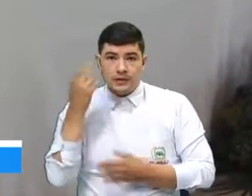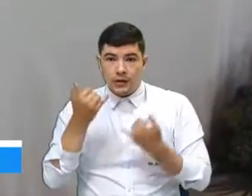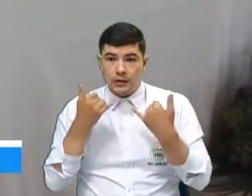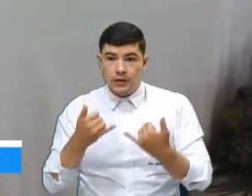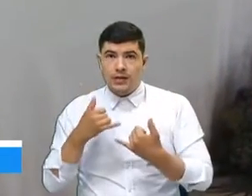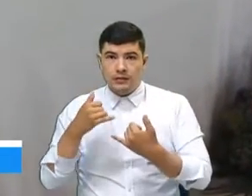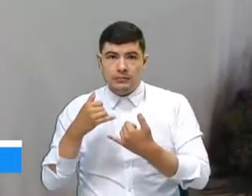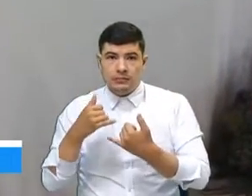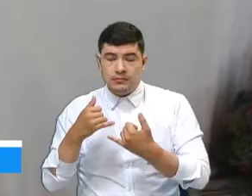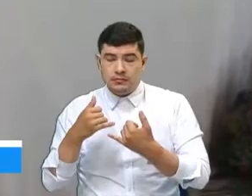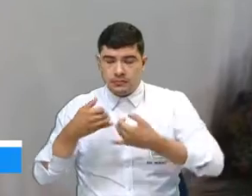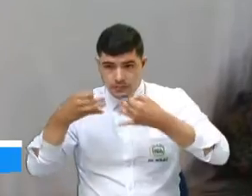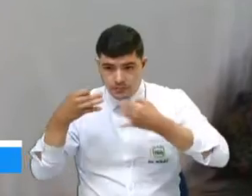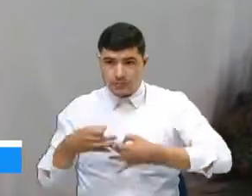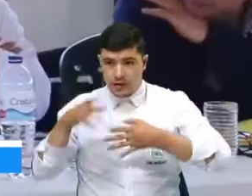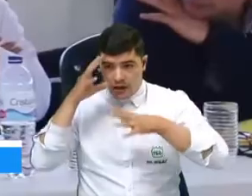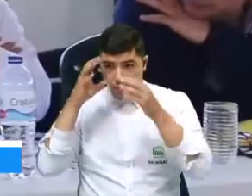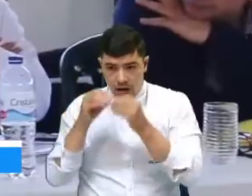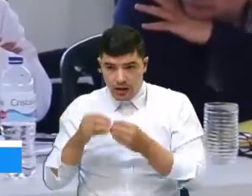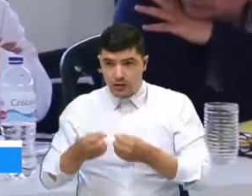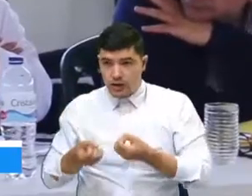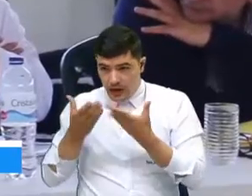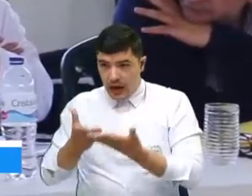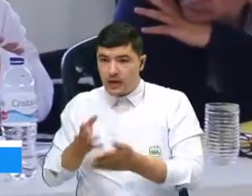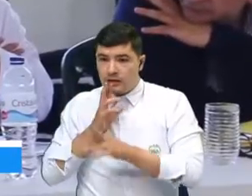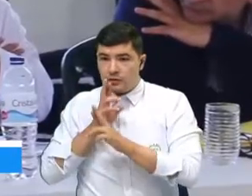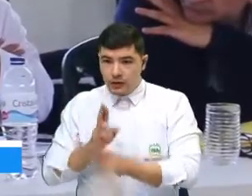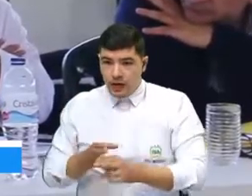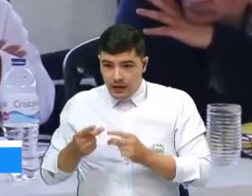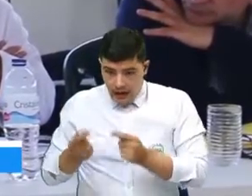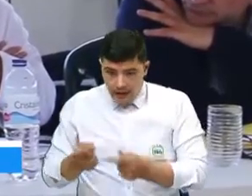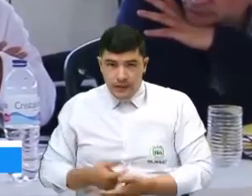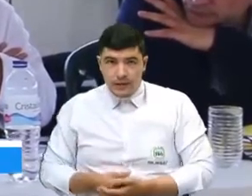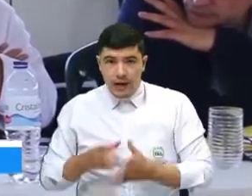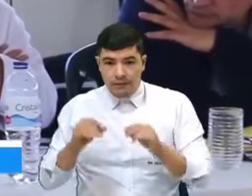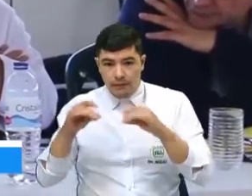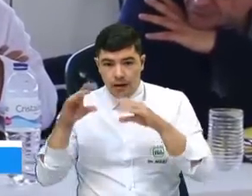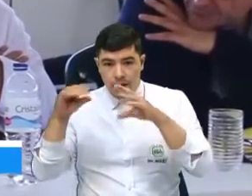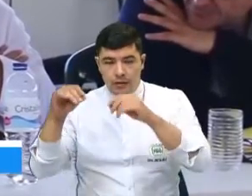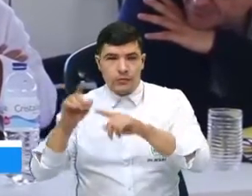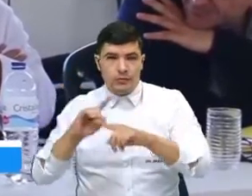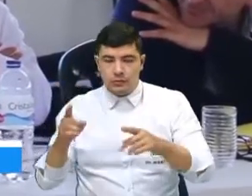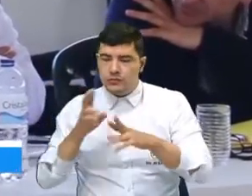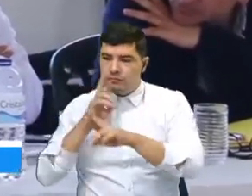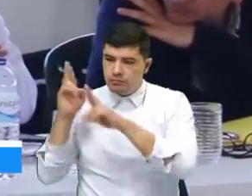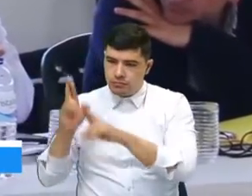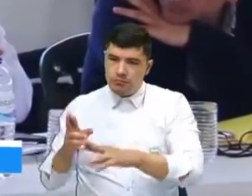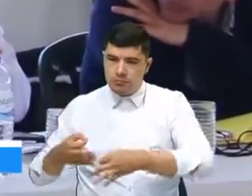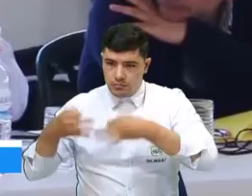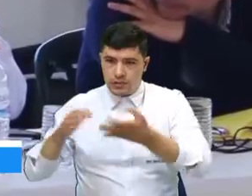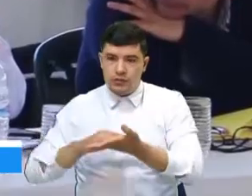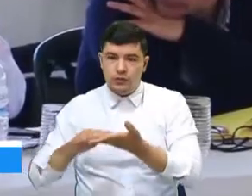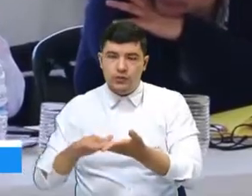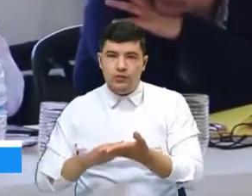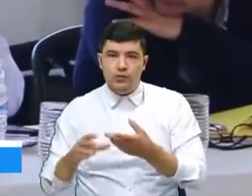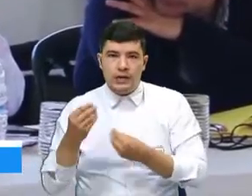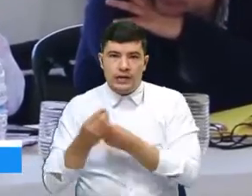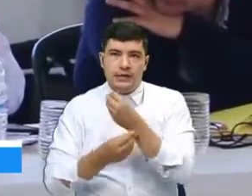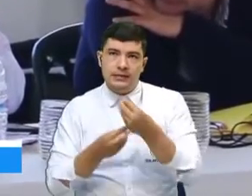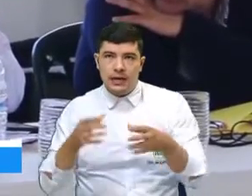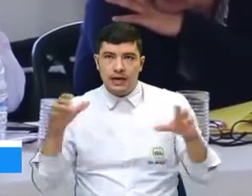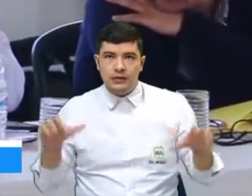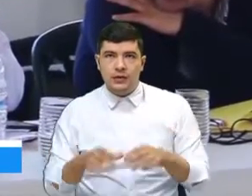den resultados efectivos cuanto antes. Así que con mucha atención recibimos las